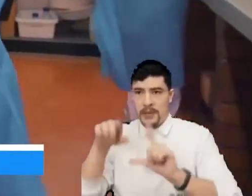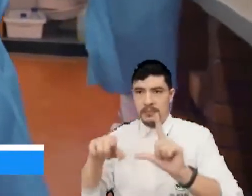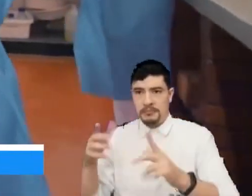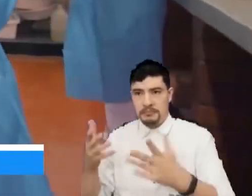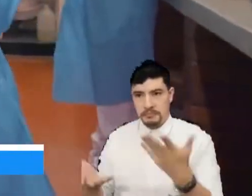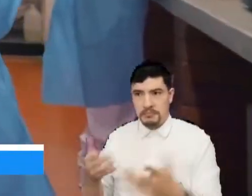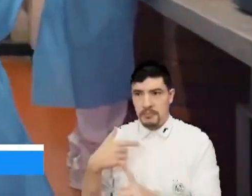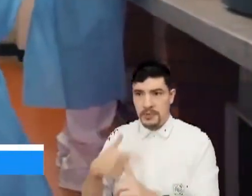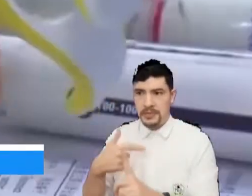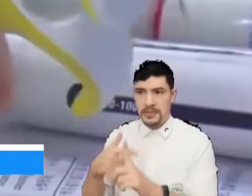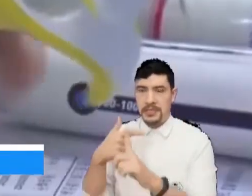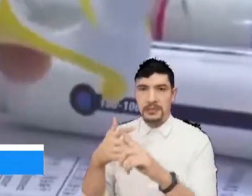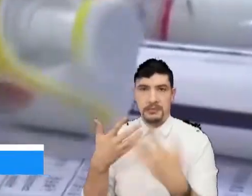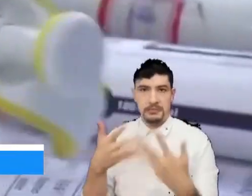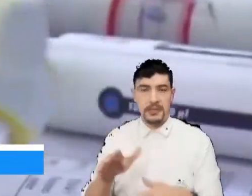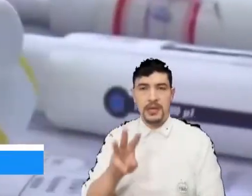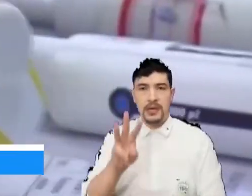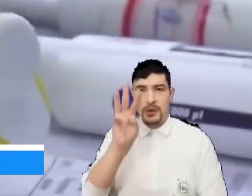total de